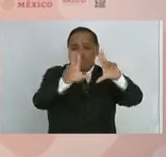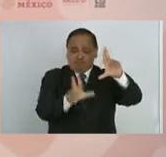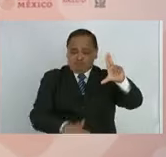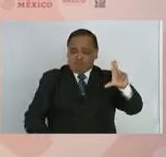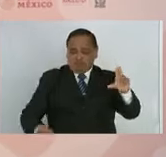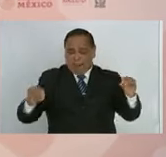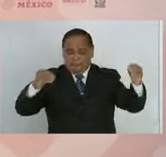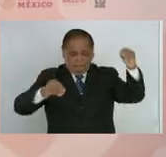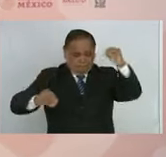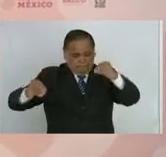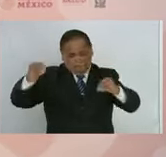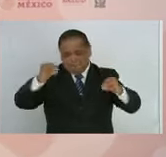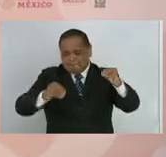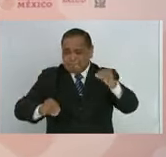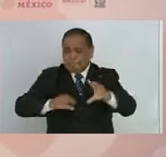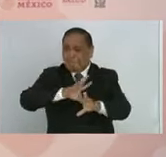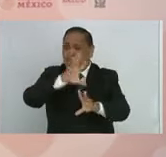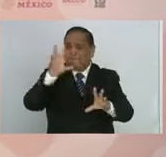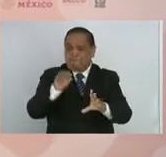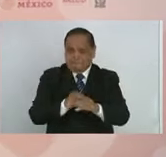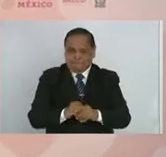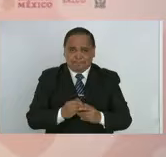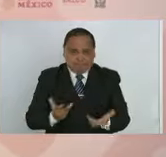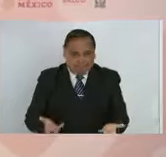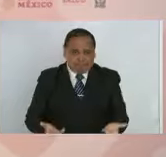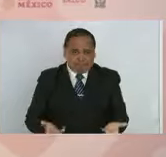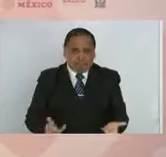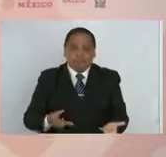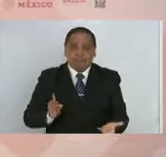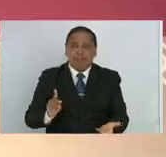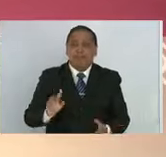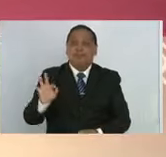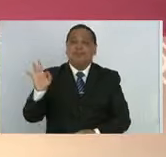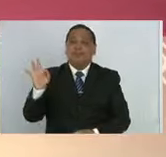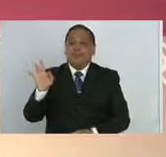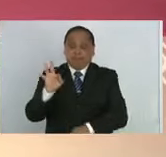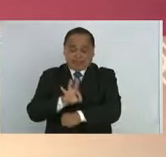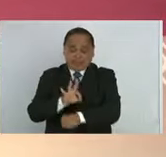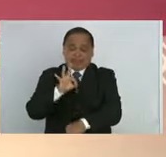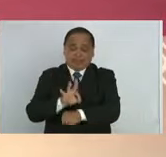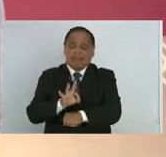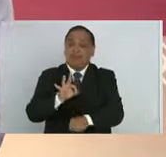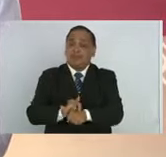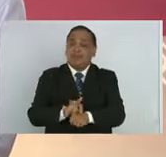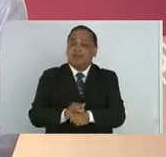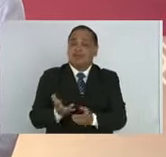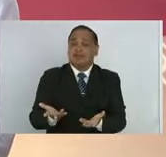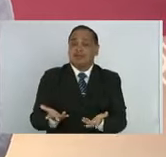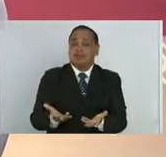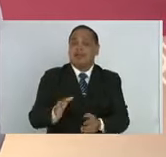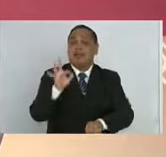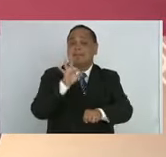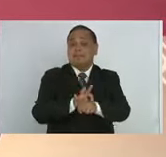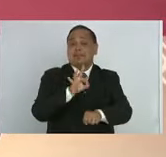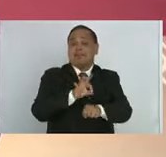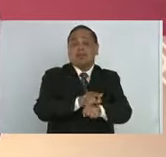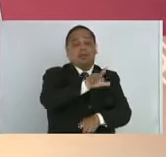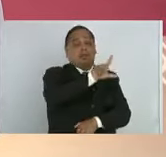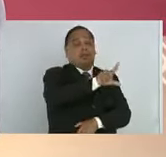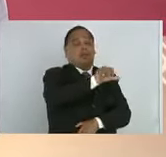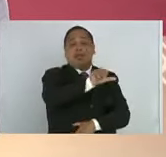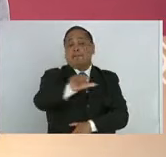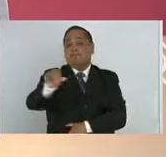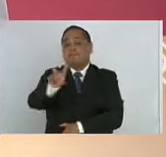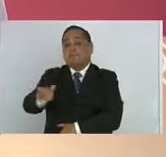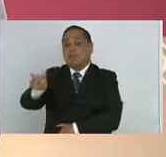que tengamos médicos no solo de lunes a viernes,